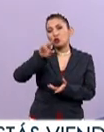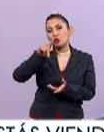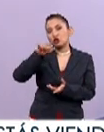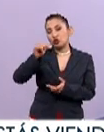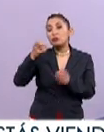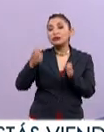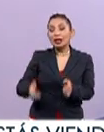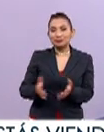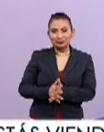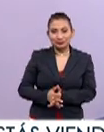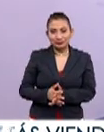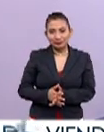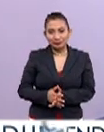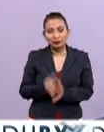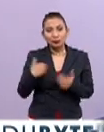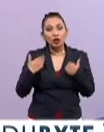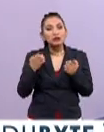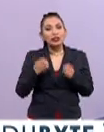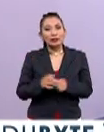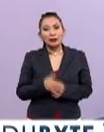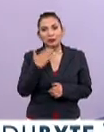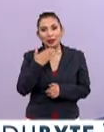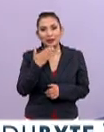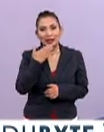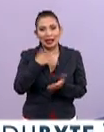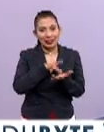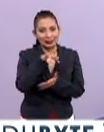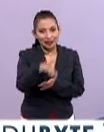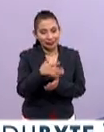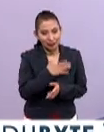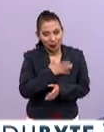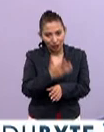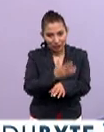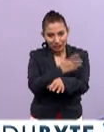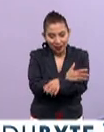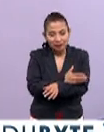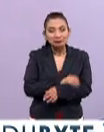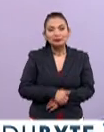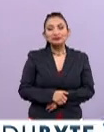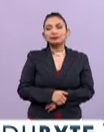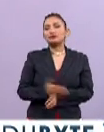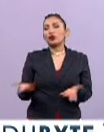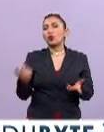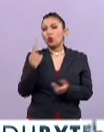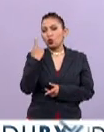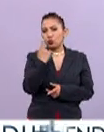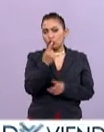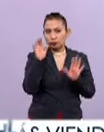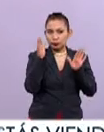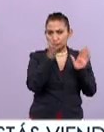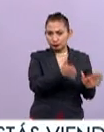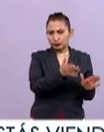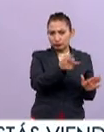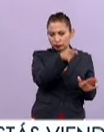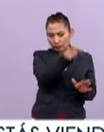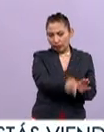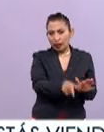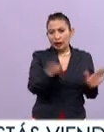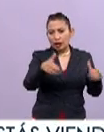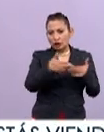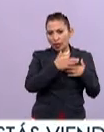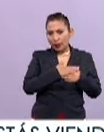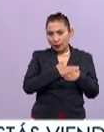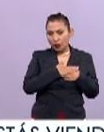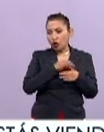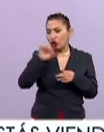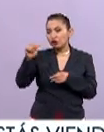les va? Hola, ¿cómo están? Bien, muchachos, ¿cómo días? Están? Bien, gracias. Qué bueno, gracias por acompañarnos. Bueno, a ver, uno es Clausura de Amor,